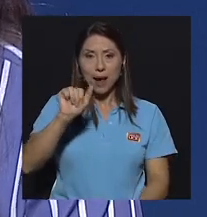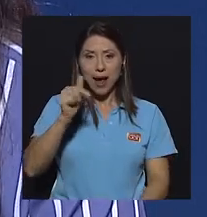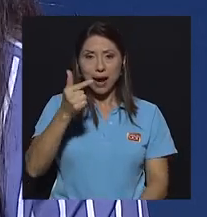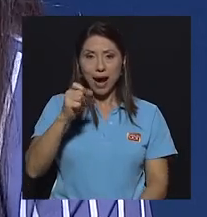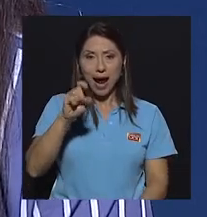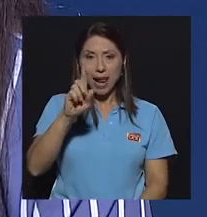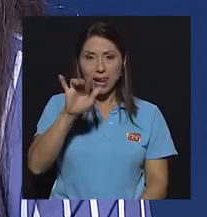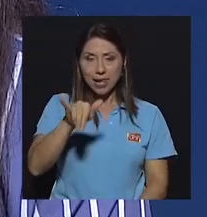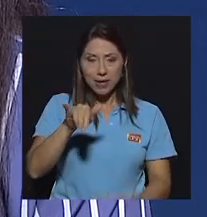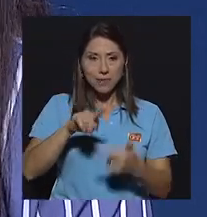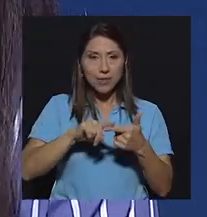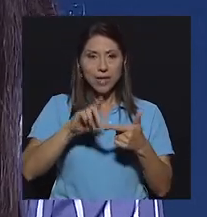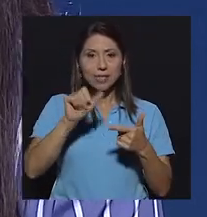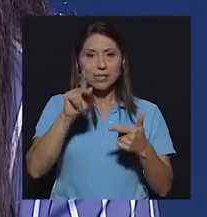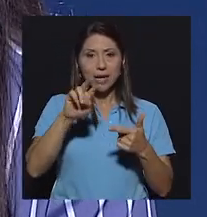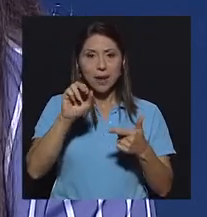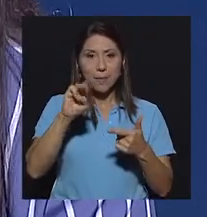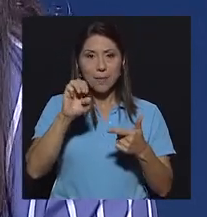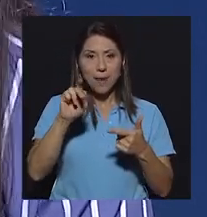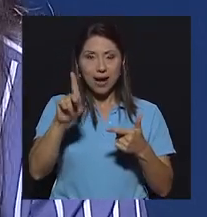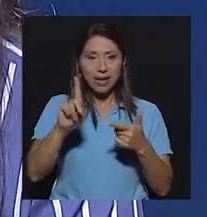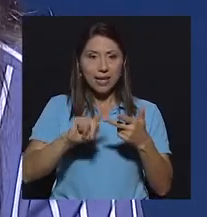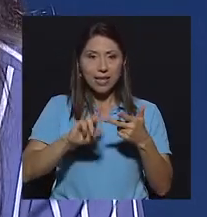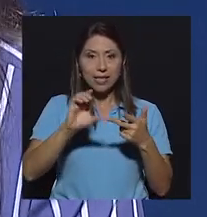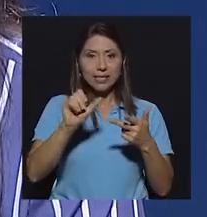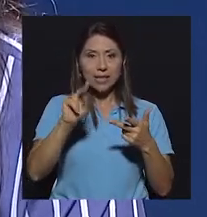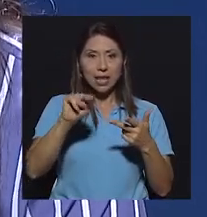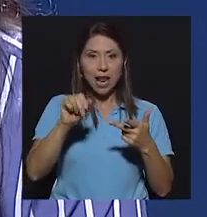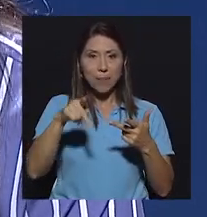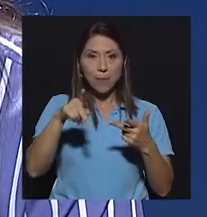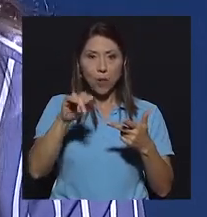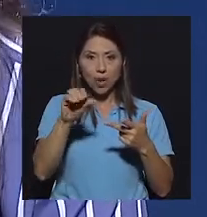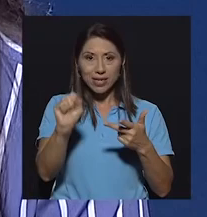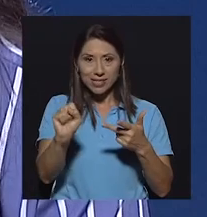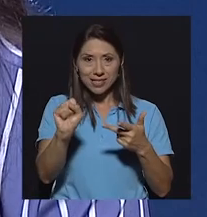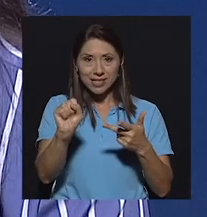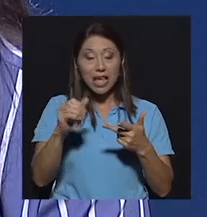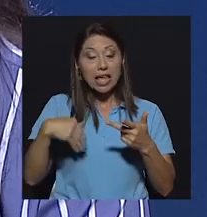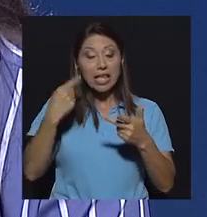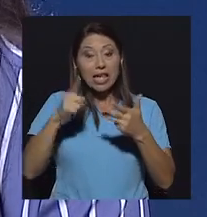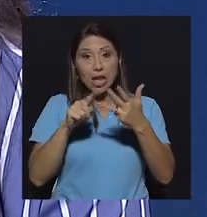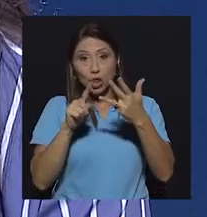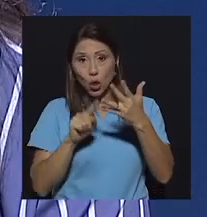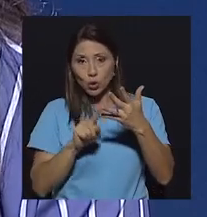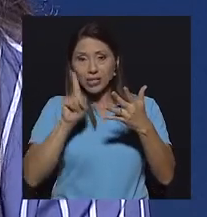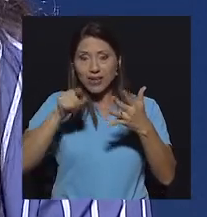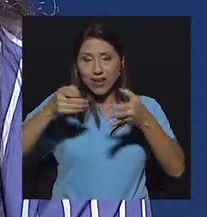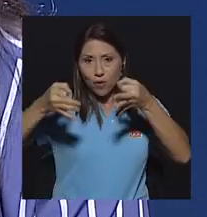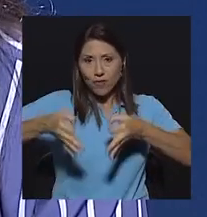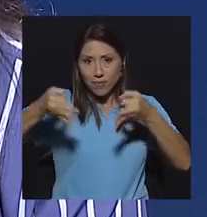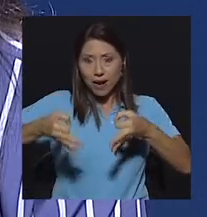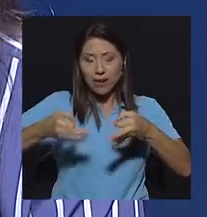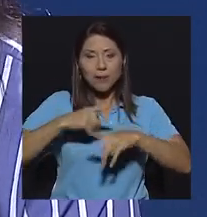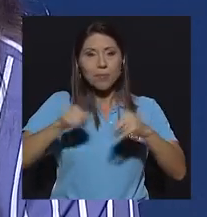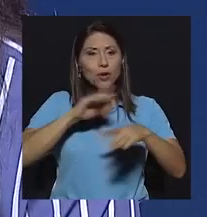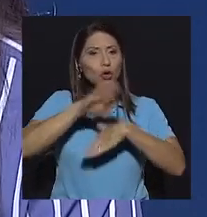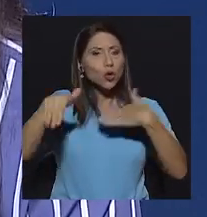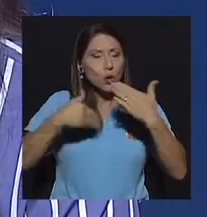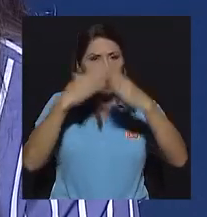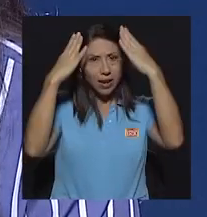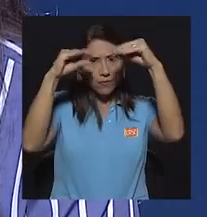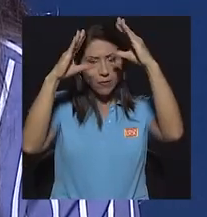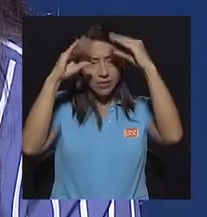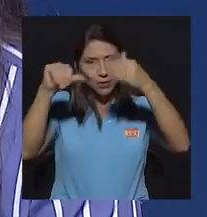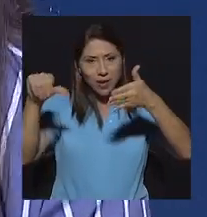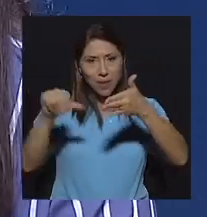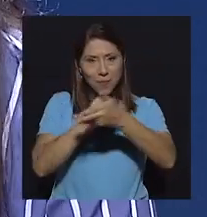Cinema Gali, en Cinemark y en Cinépolis. Y aún hay dos salas más que tienen que confirmar, pero toda la información